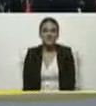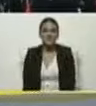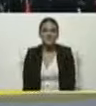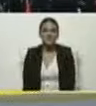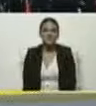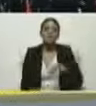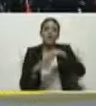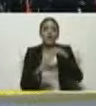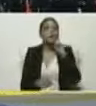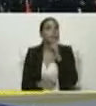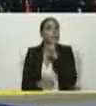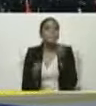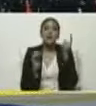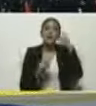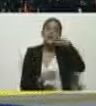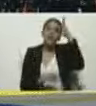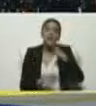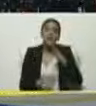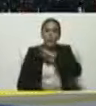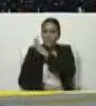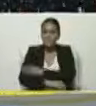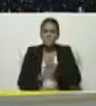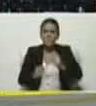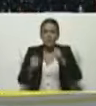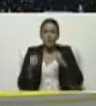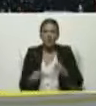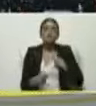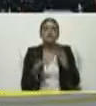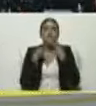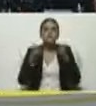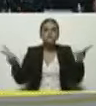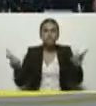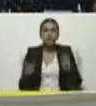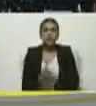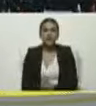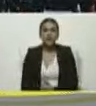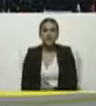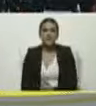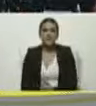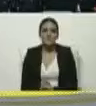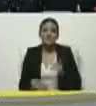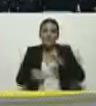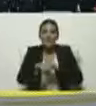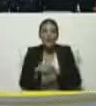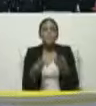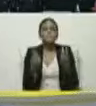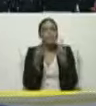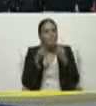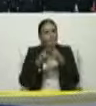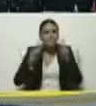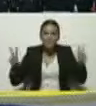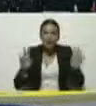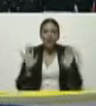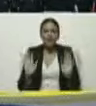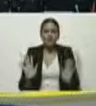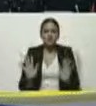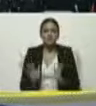En nombre de Dios, Padre Todopoderoso, así lo decreto. Tiempos de paz.